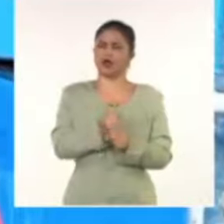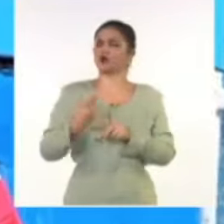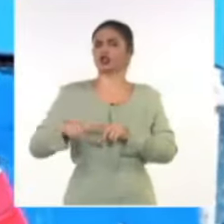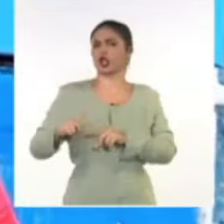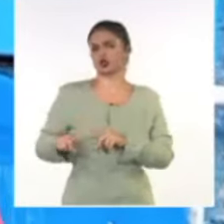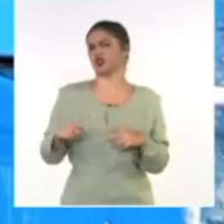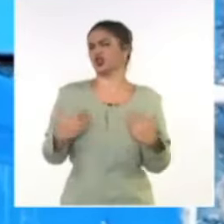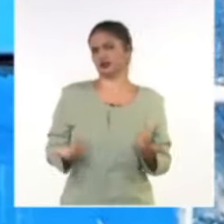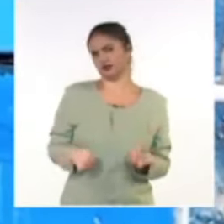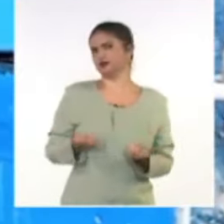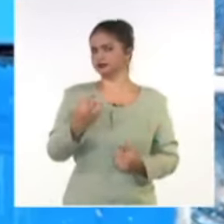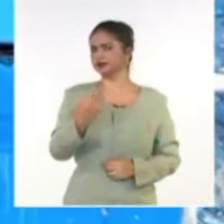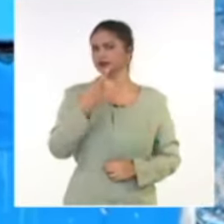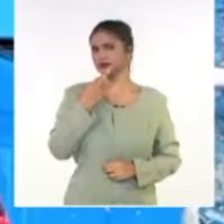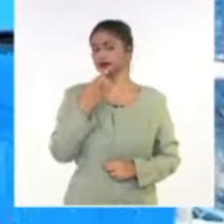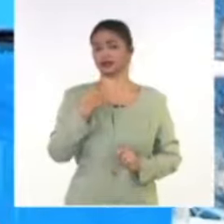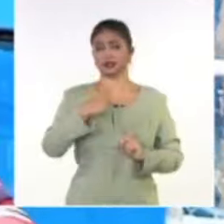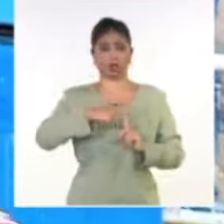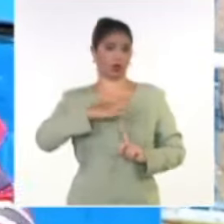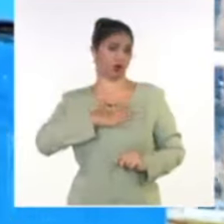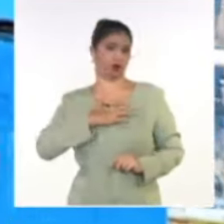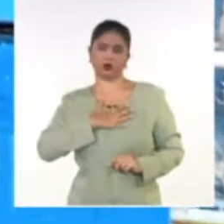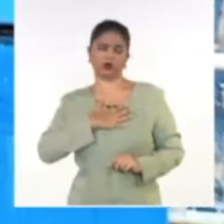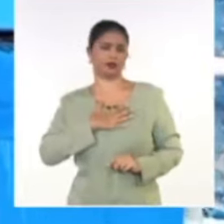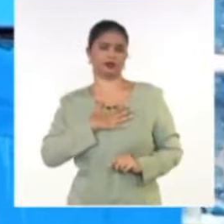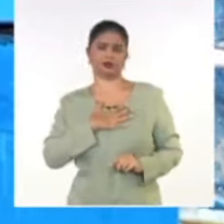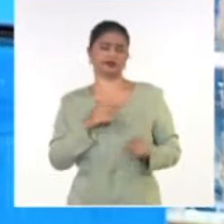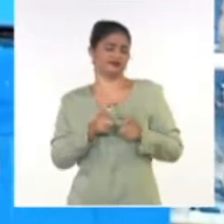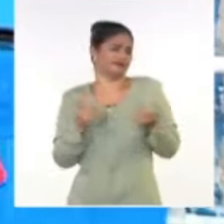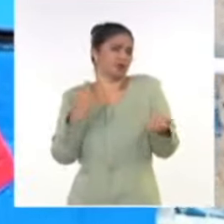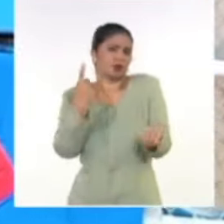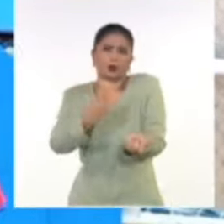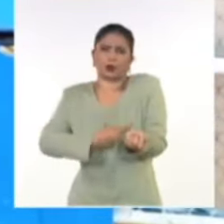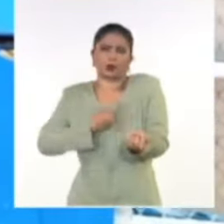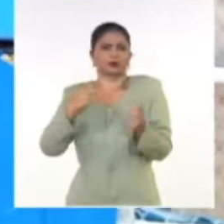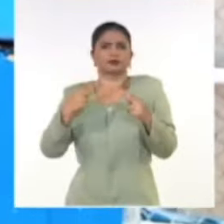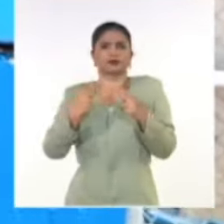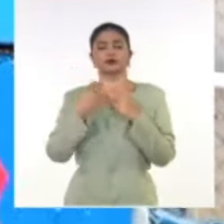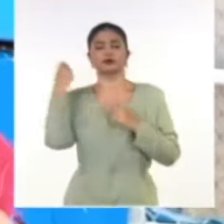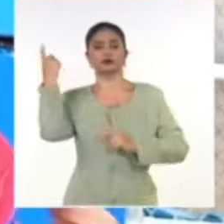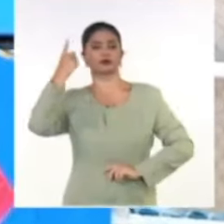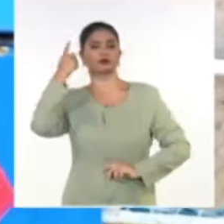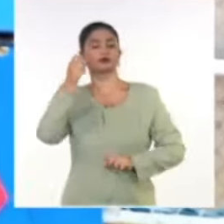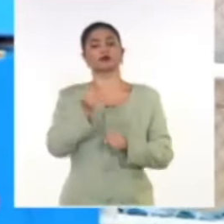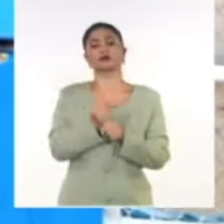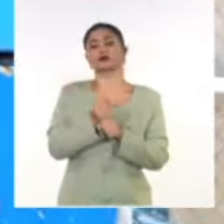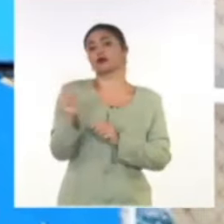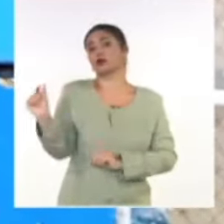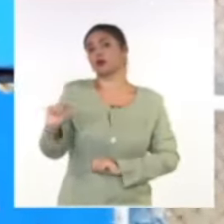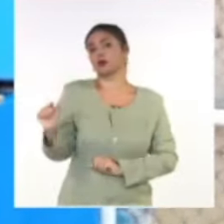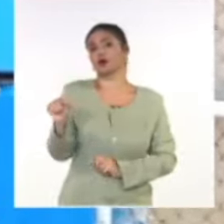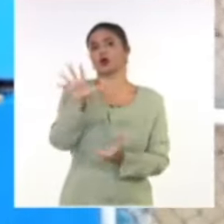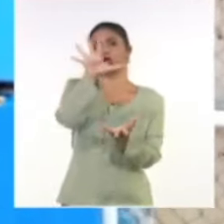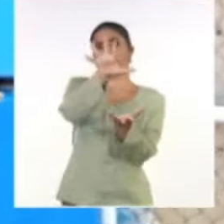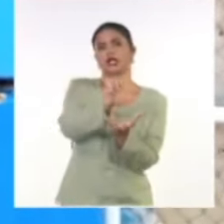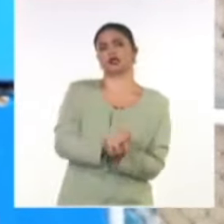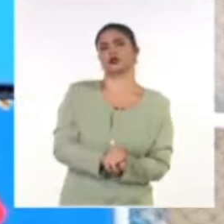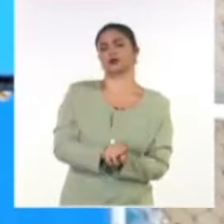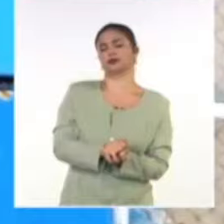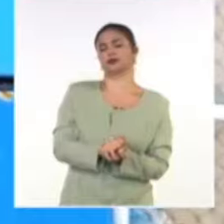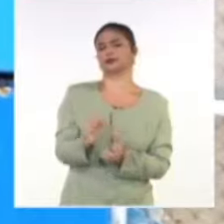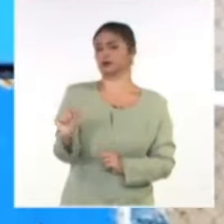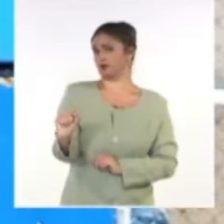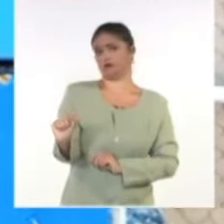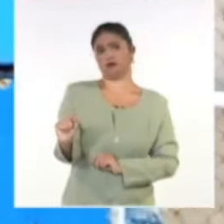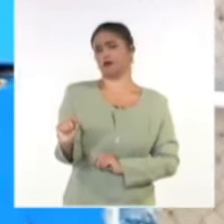claro. En las tunas últimamente, en las series nacionales, he trabajado poco lo que es la receptoría. Poco en el sentido a la hora